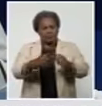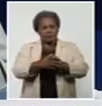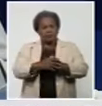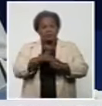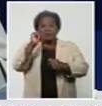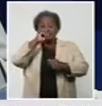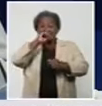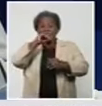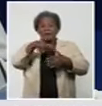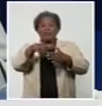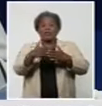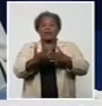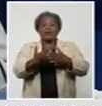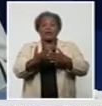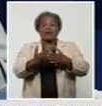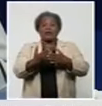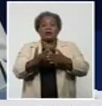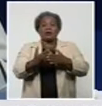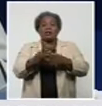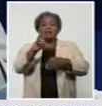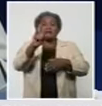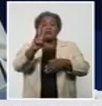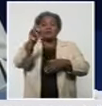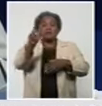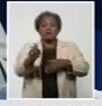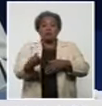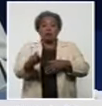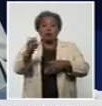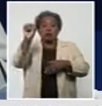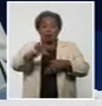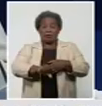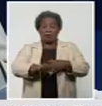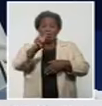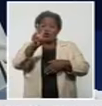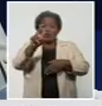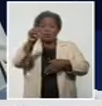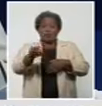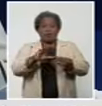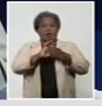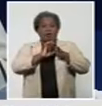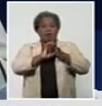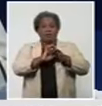día con 3 pacientes críticos y 2 pacientes graves.